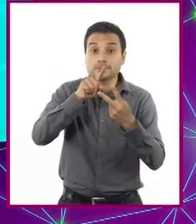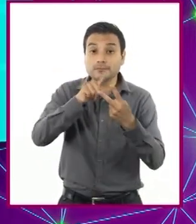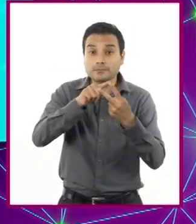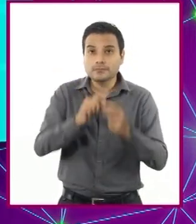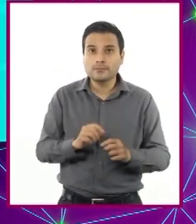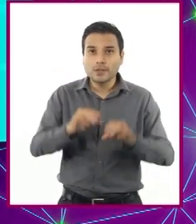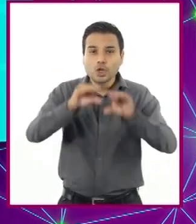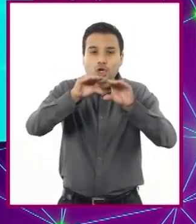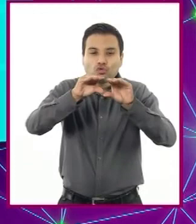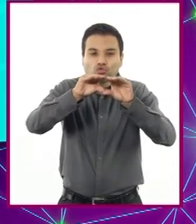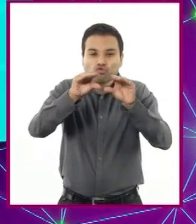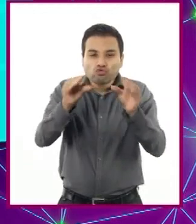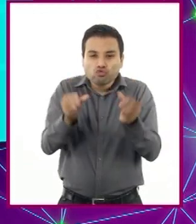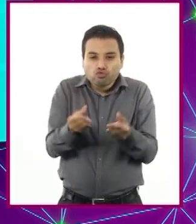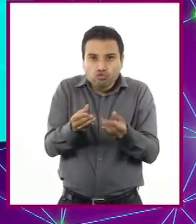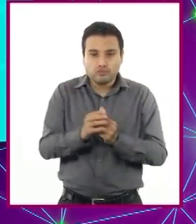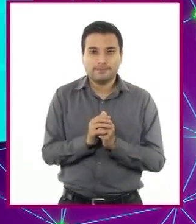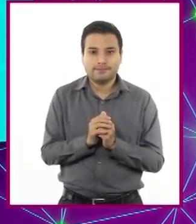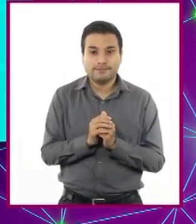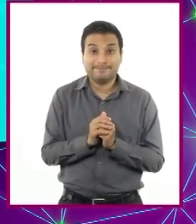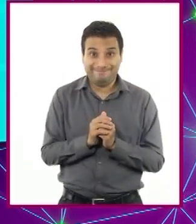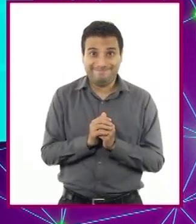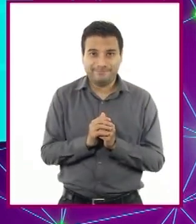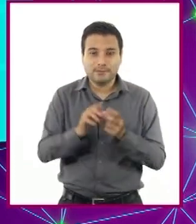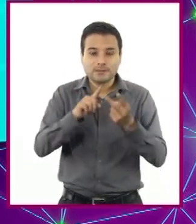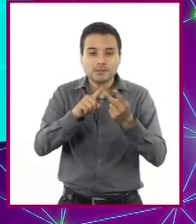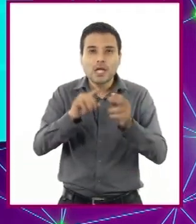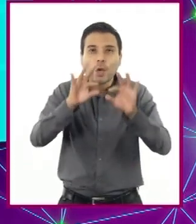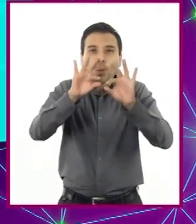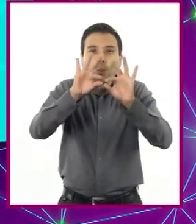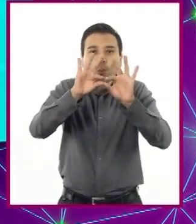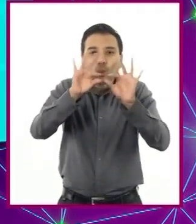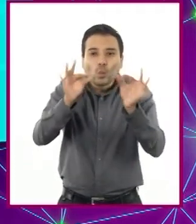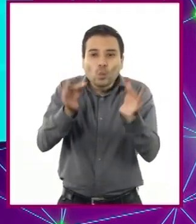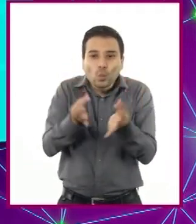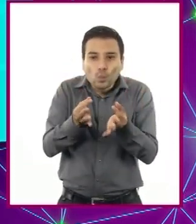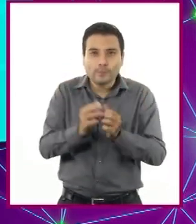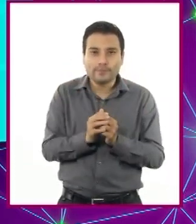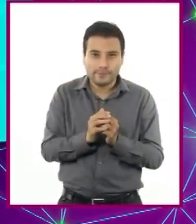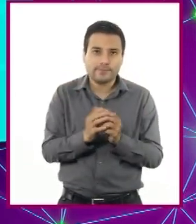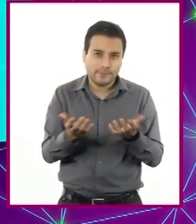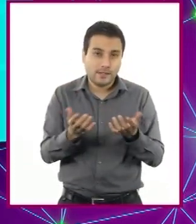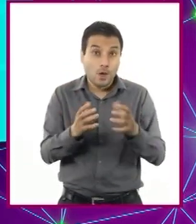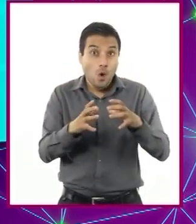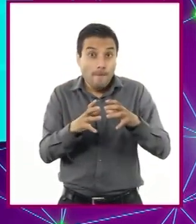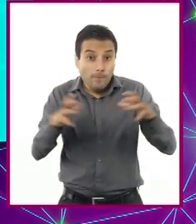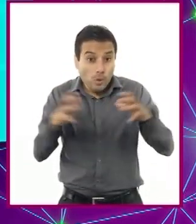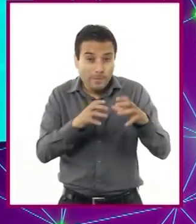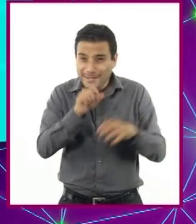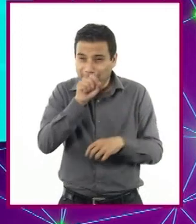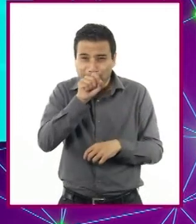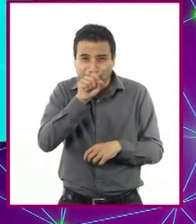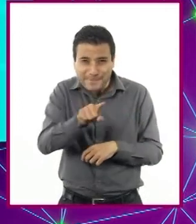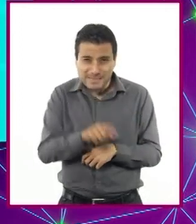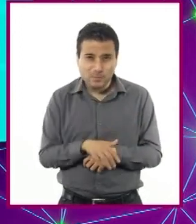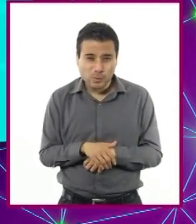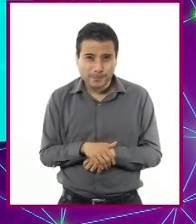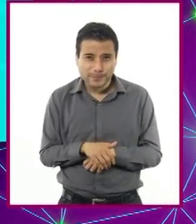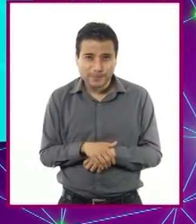otro. Entonces, los dos tubos tienen el mismo volumen porque ocupan el mismo